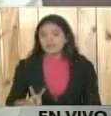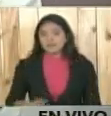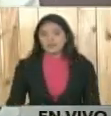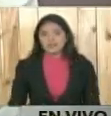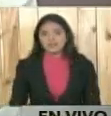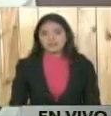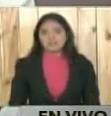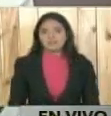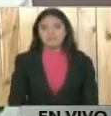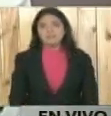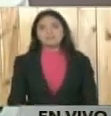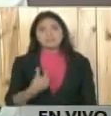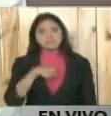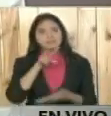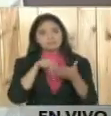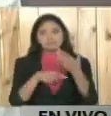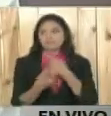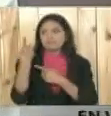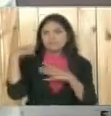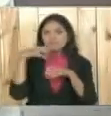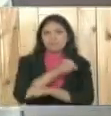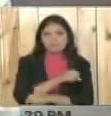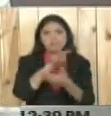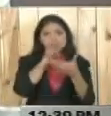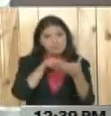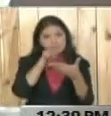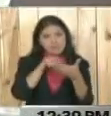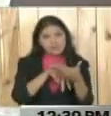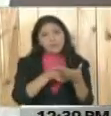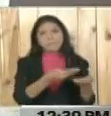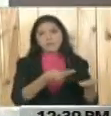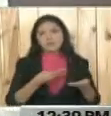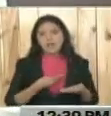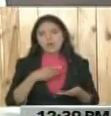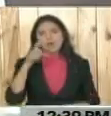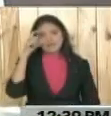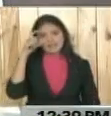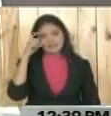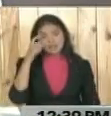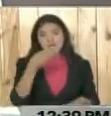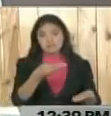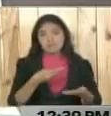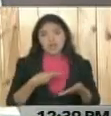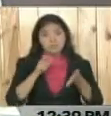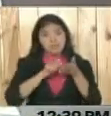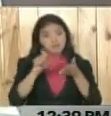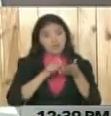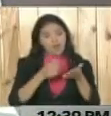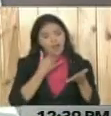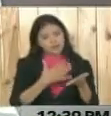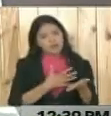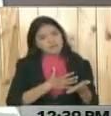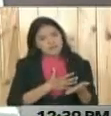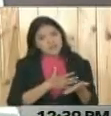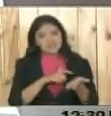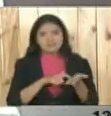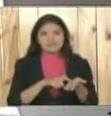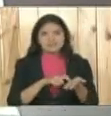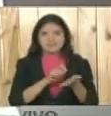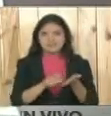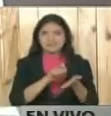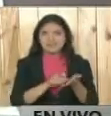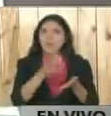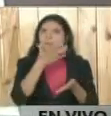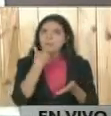Curcio. Lo estuve leyendo anoche, ¿no? Ajá. Me lo regaló Ernesto Villegas, me hizo una dedicatoria bien sentimental.